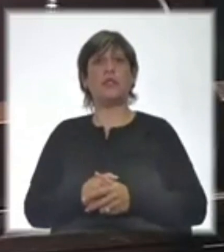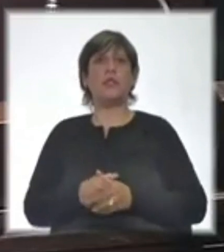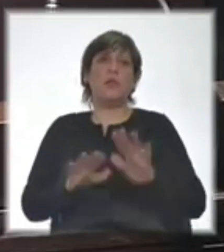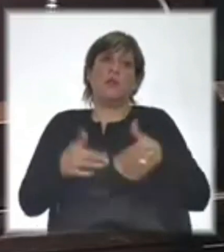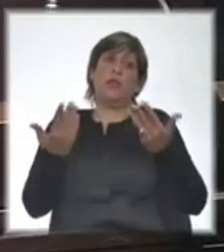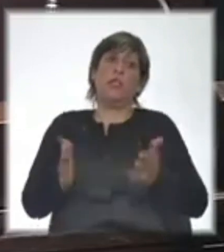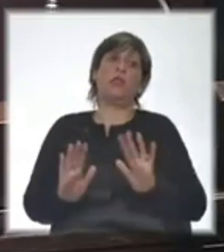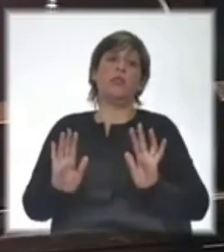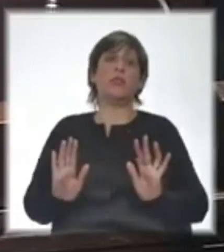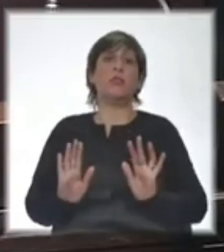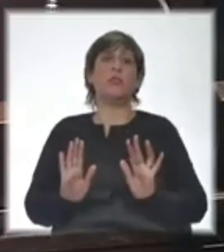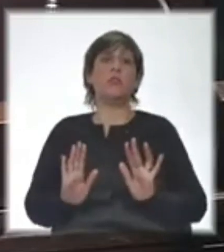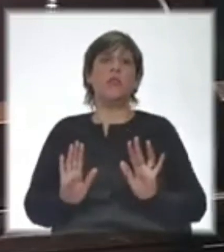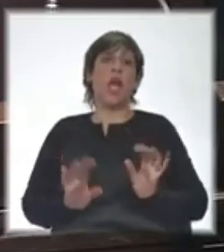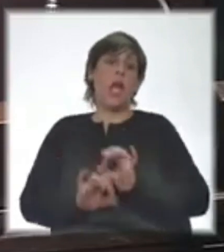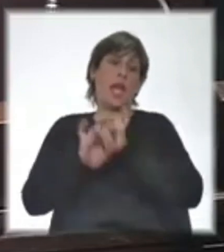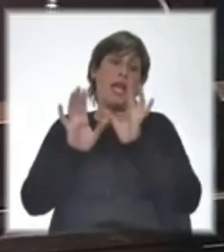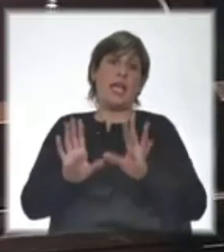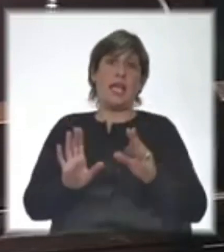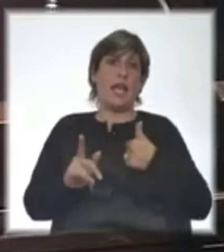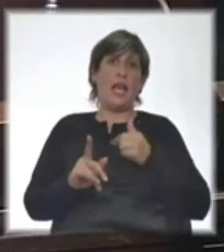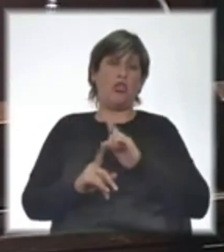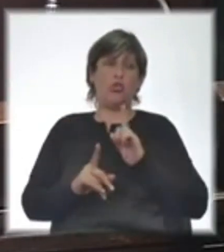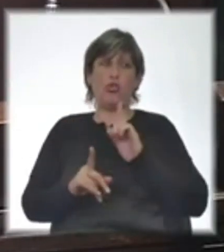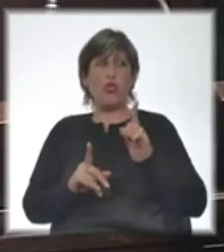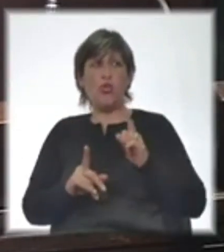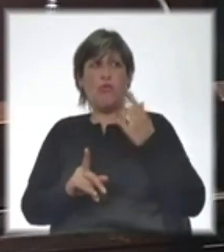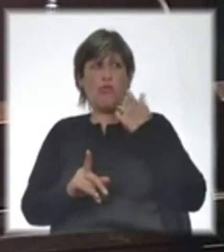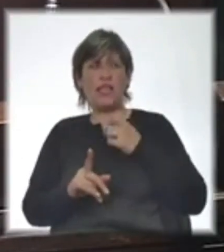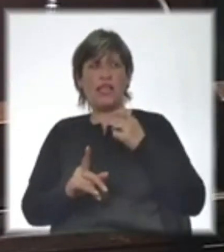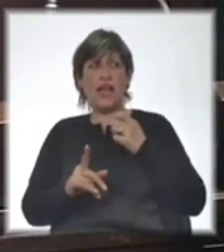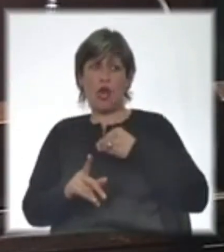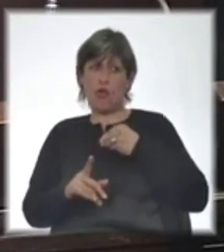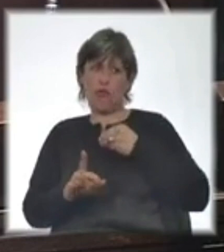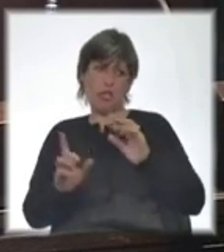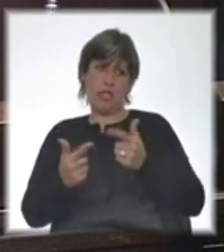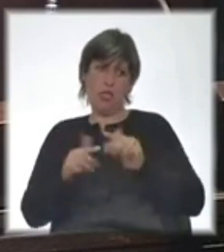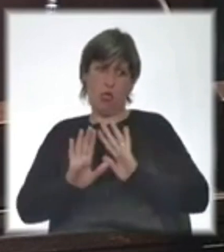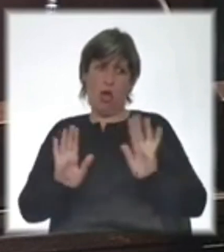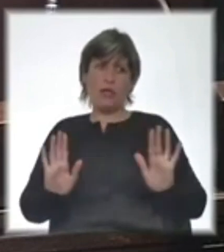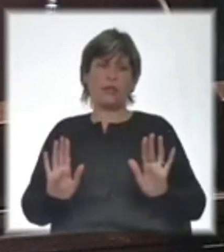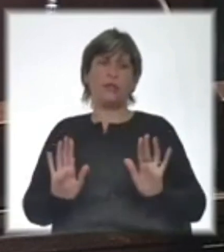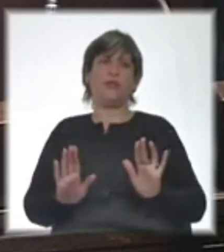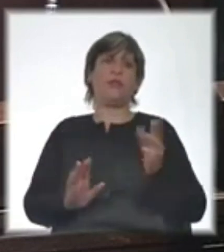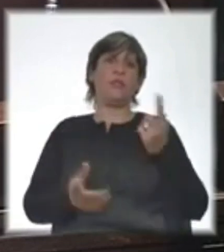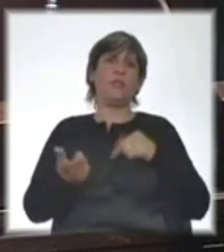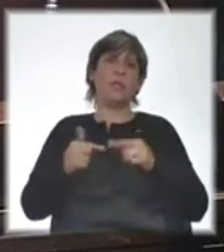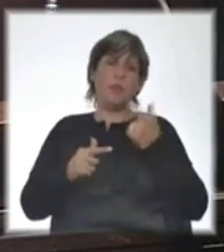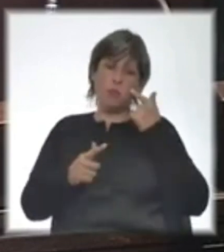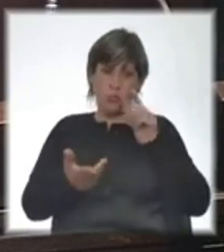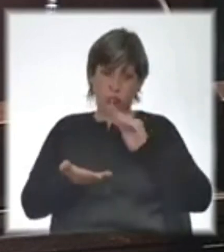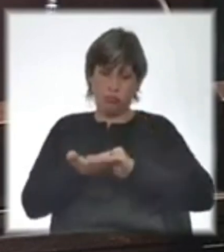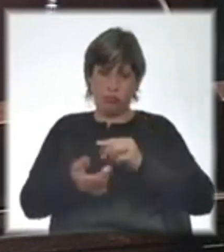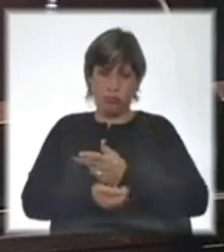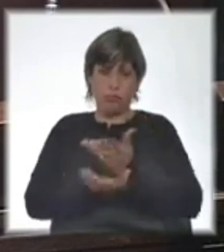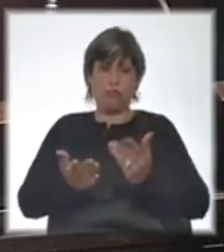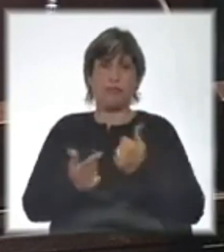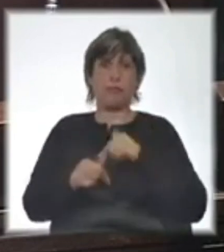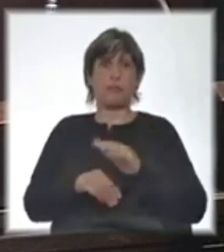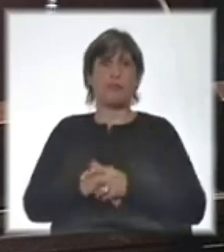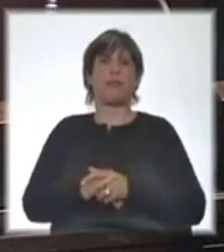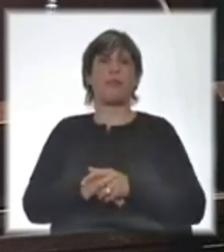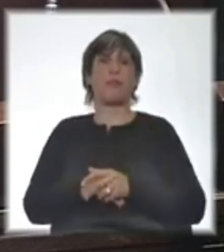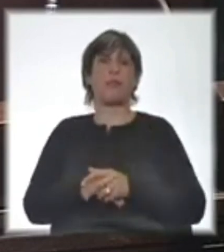Bueno, claramente yo no desconfío de eso, que no los invitaron ni que los coimearon, porque lo pusieron a texto expreso. Ahora, ¿hay que ponerlo a texto